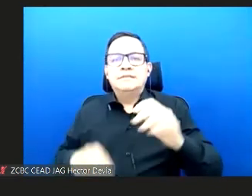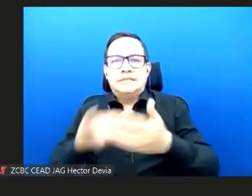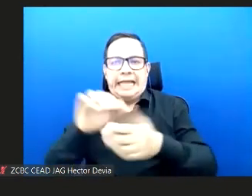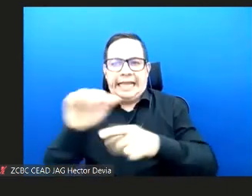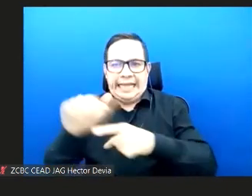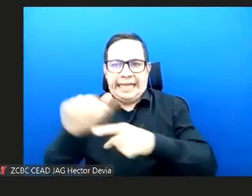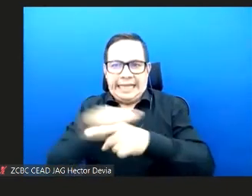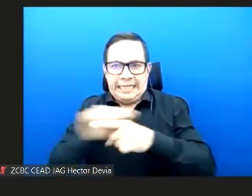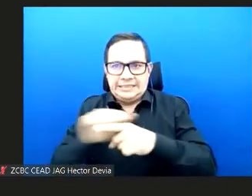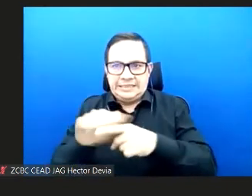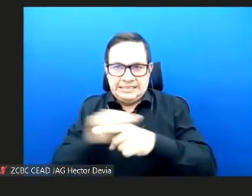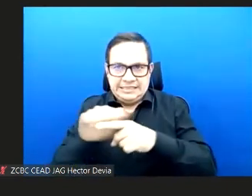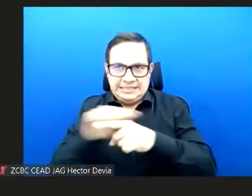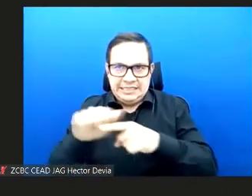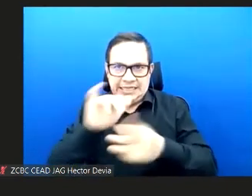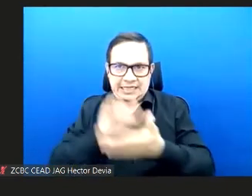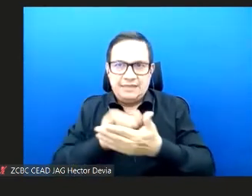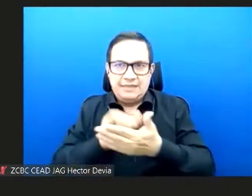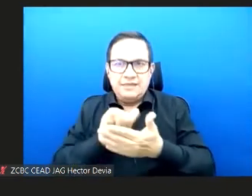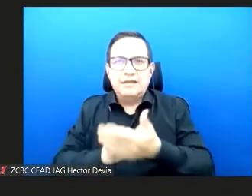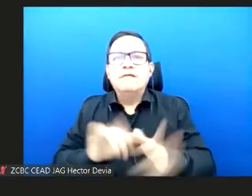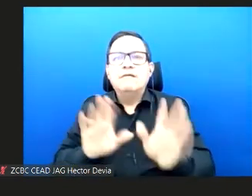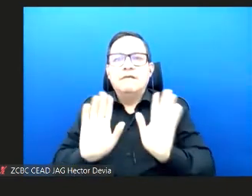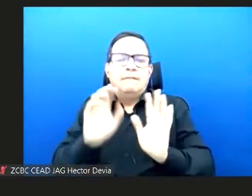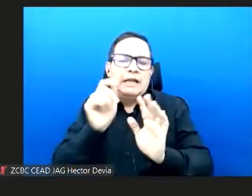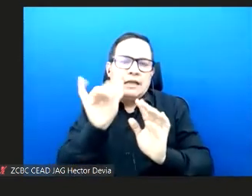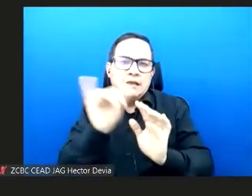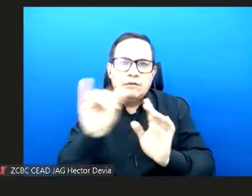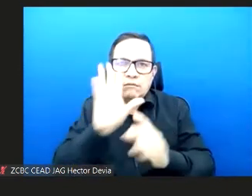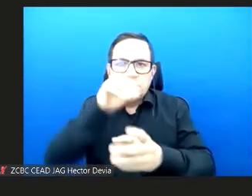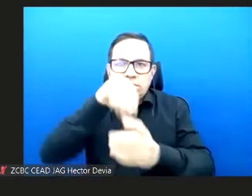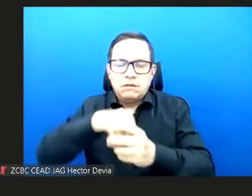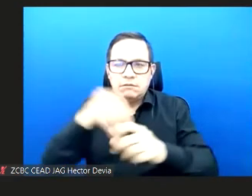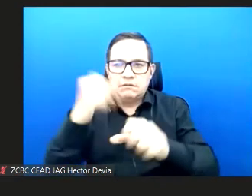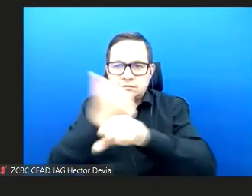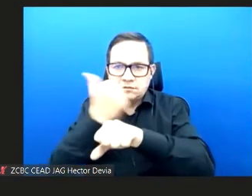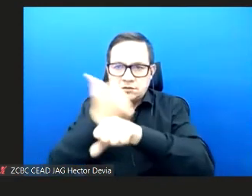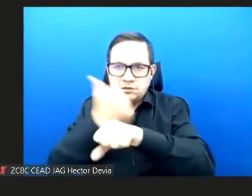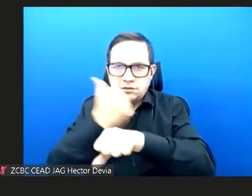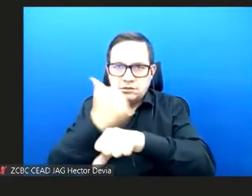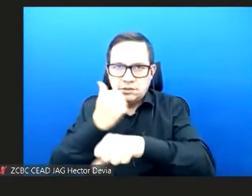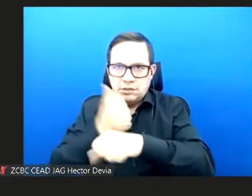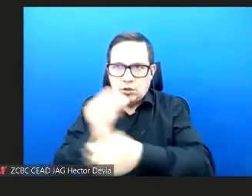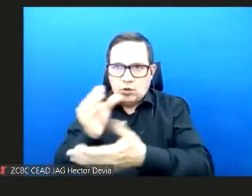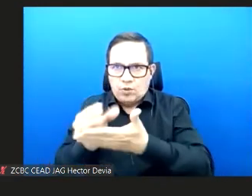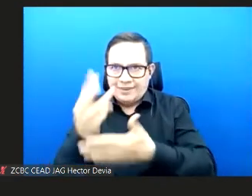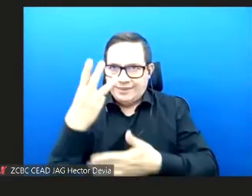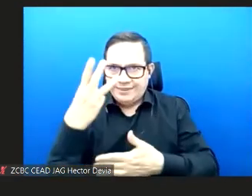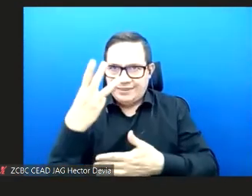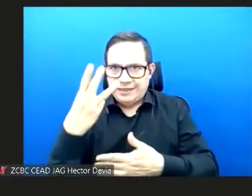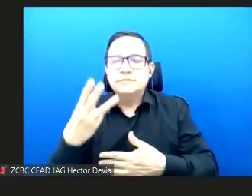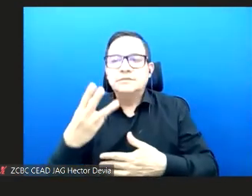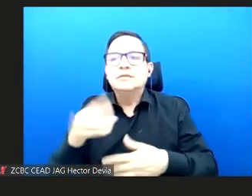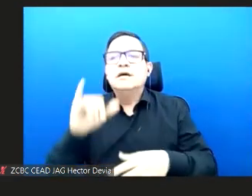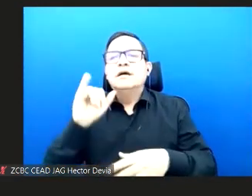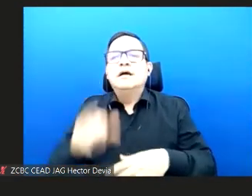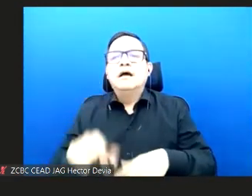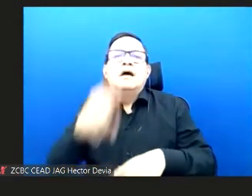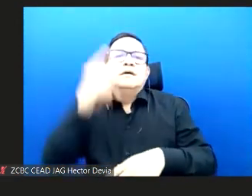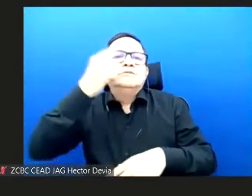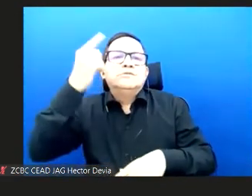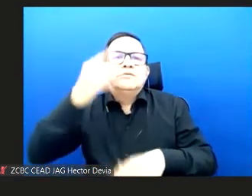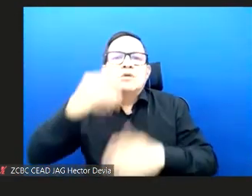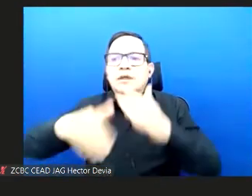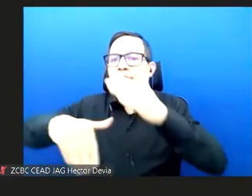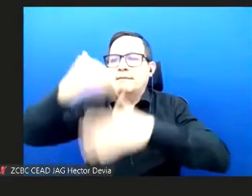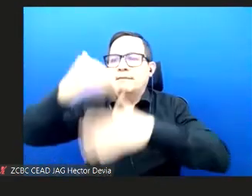es similar al ejercicio que ustedes tienen en la unidad 3, ¿no es cierto? Simplemente empiezan